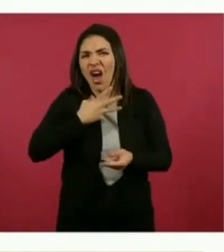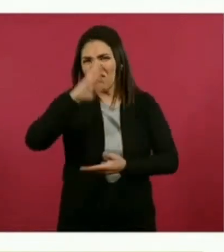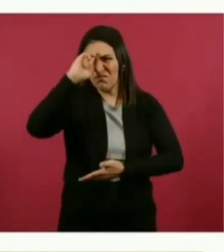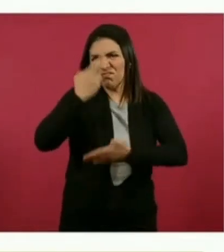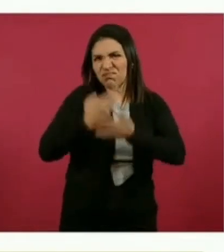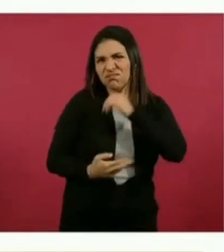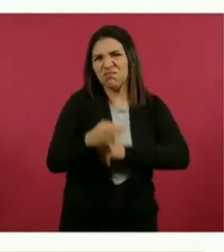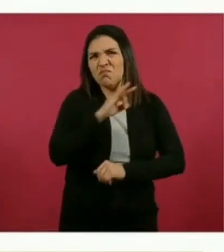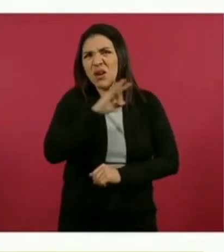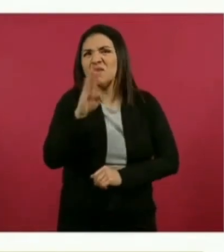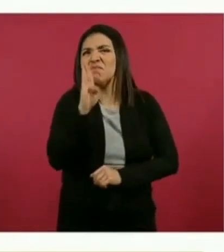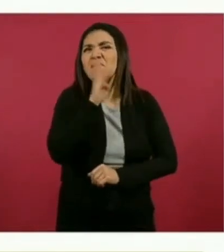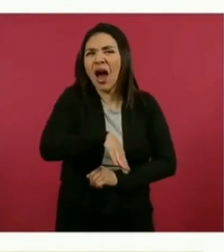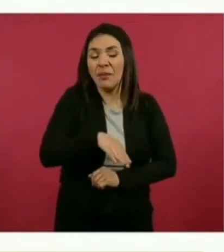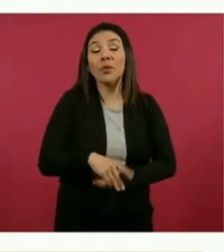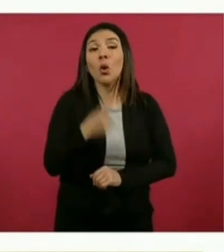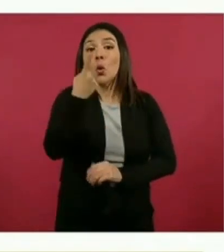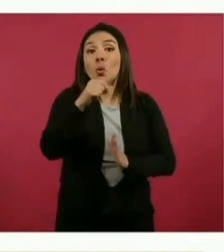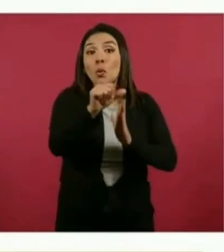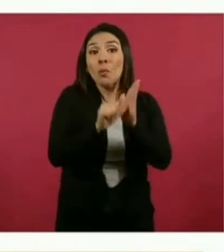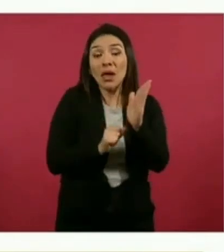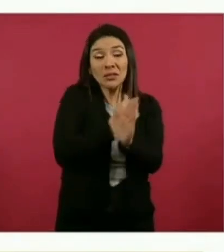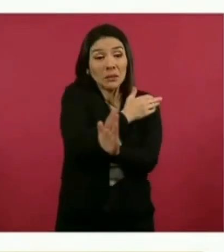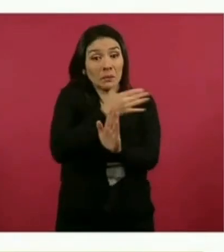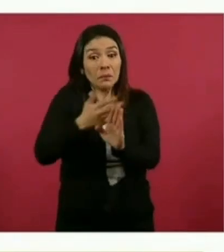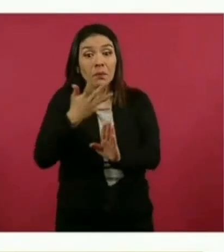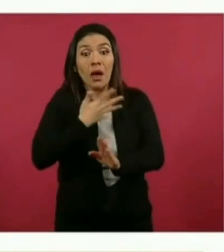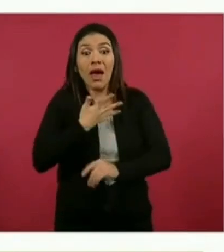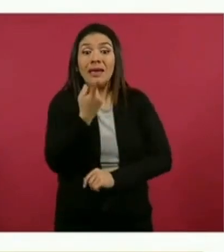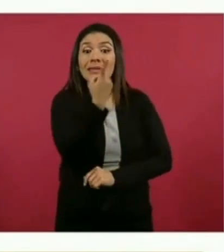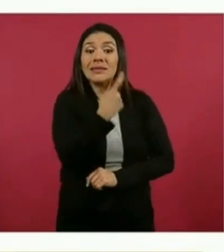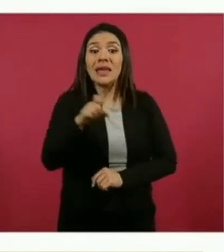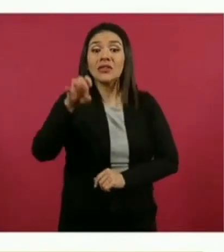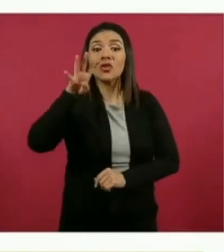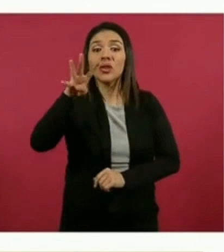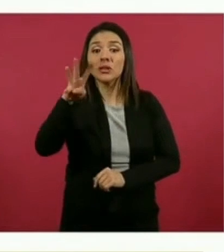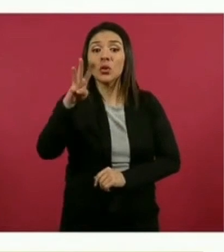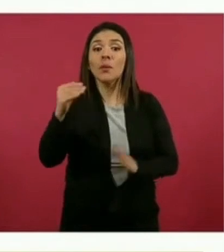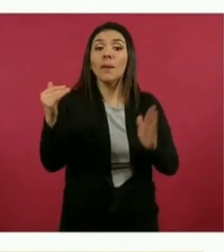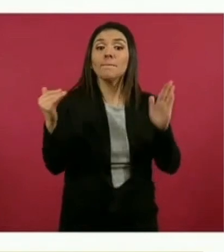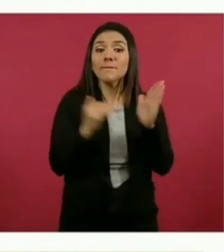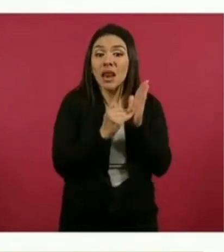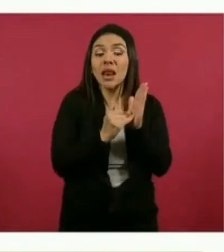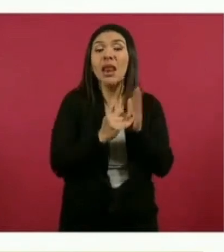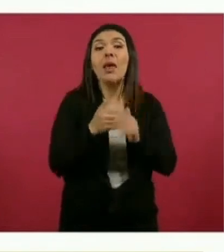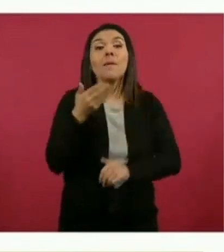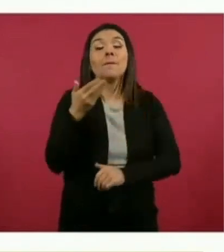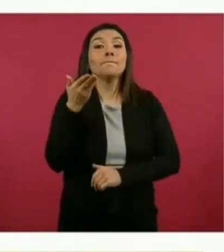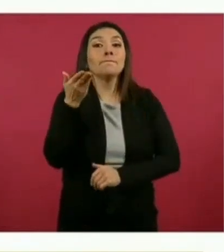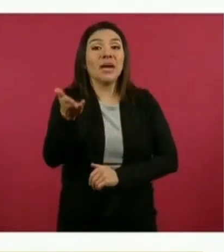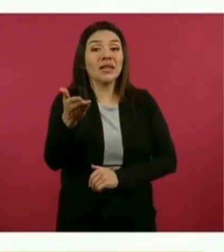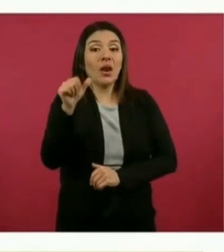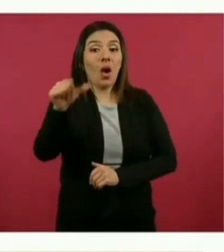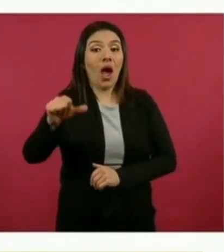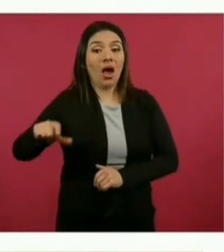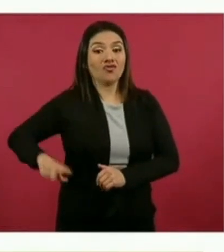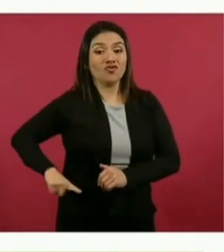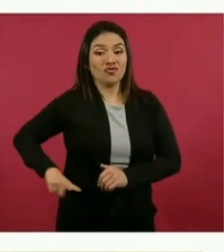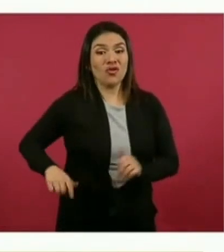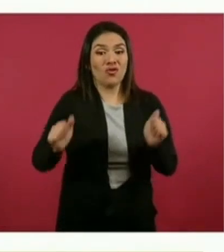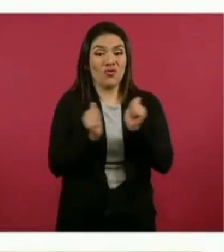vulnerabilidades, y en un solo mes hemos tenido 119 peticiones hacia estos